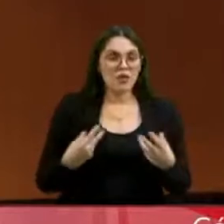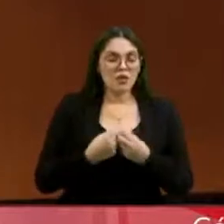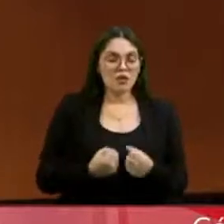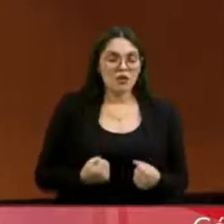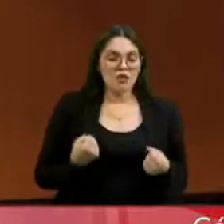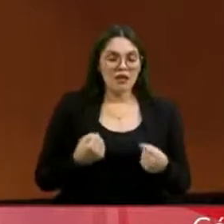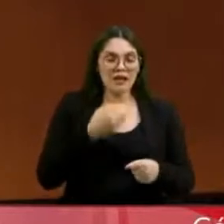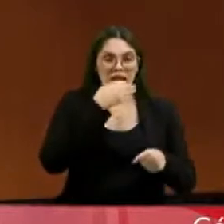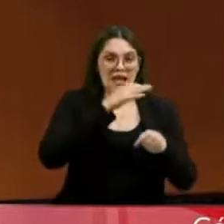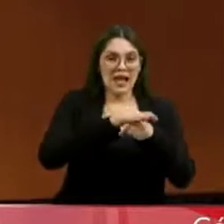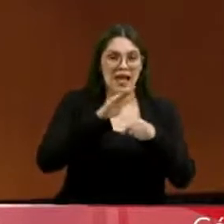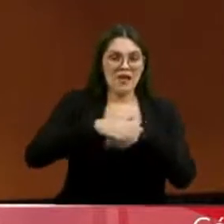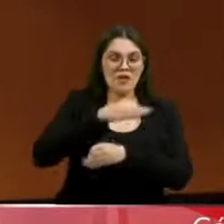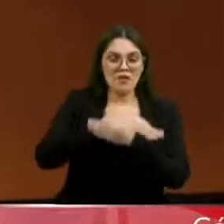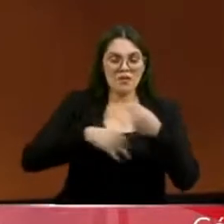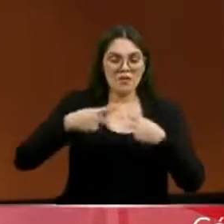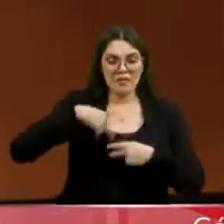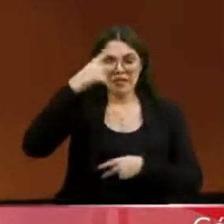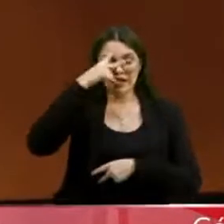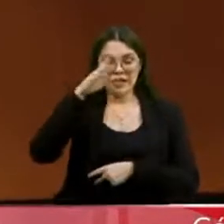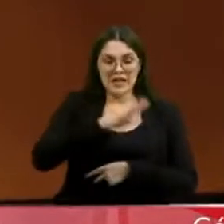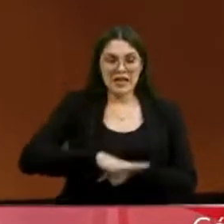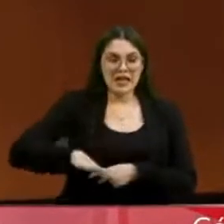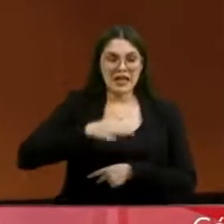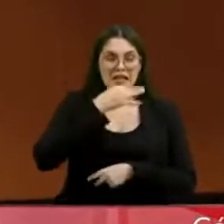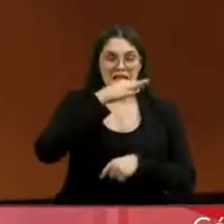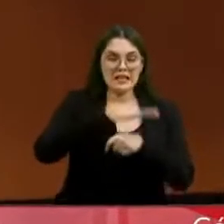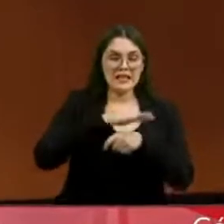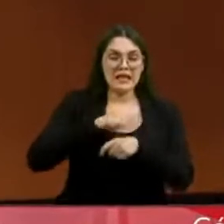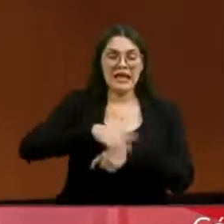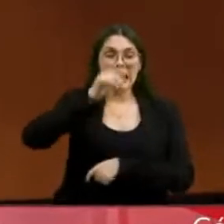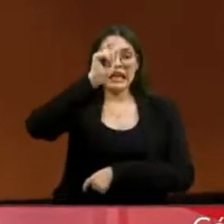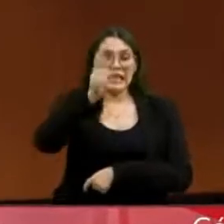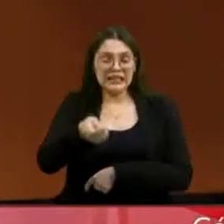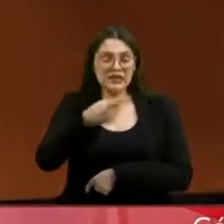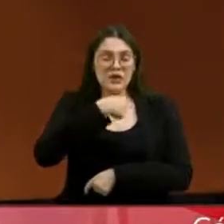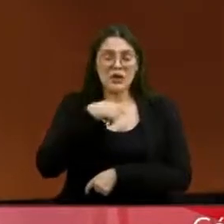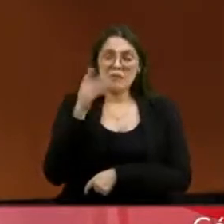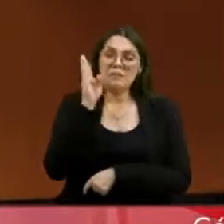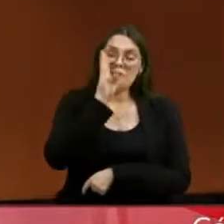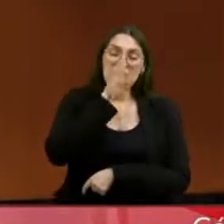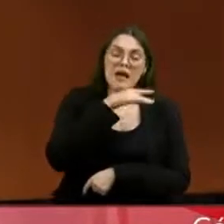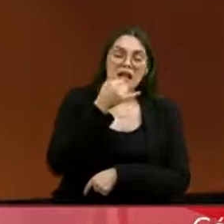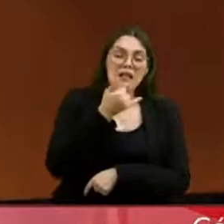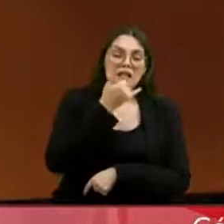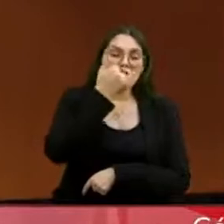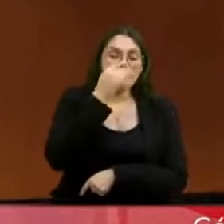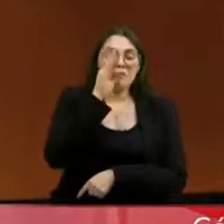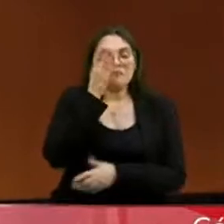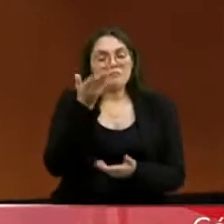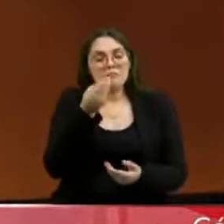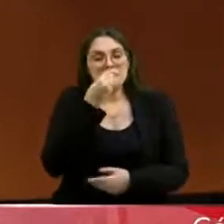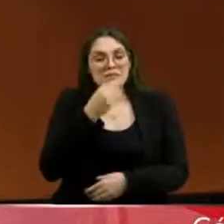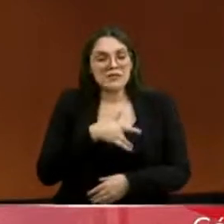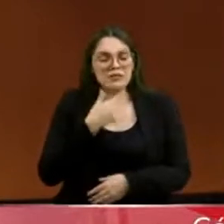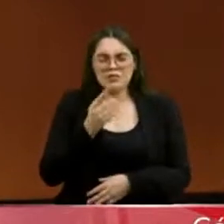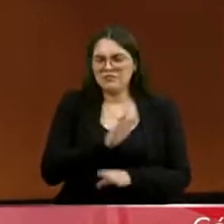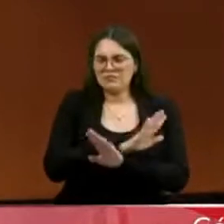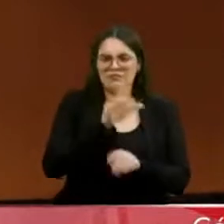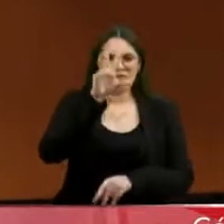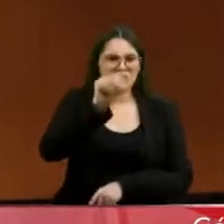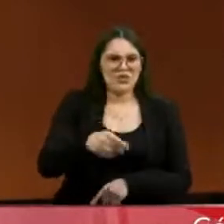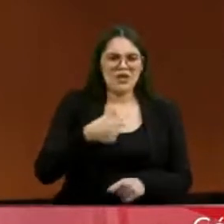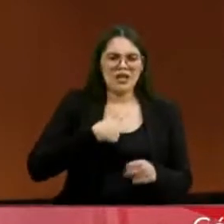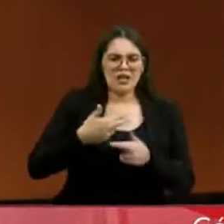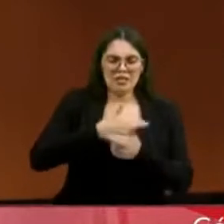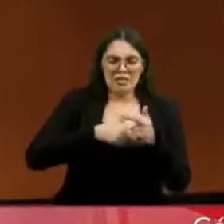decimos al pueblo de México que no sabemos fallarles, que no vamos a dar un paso atrás,